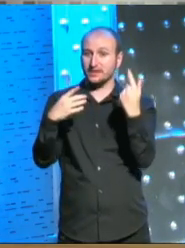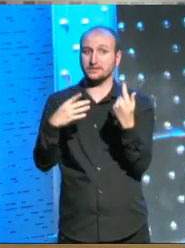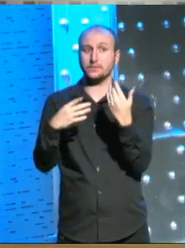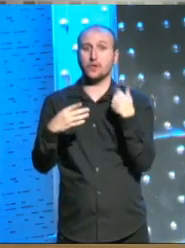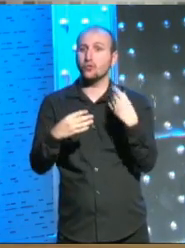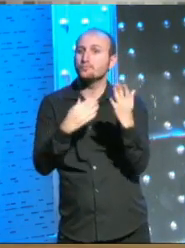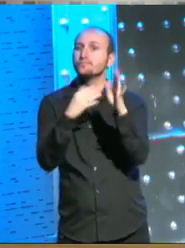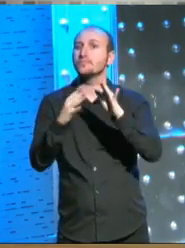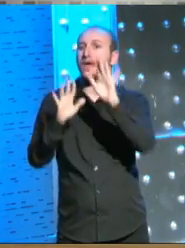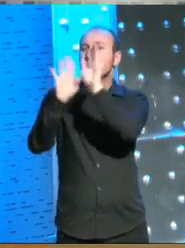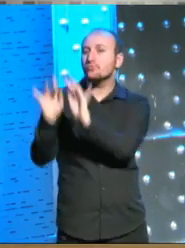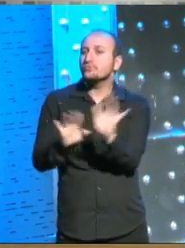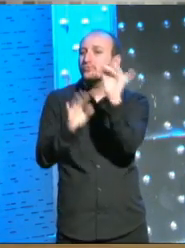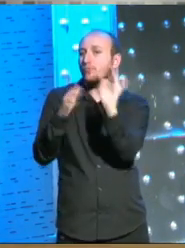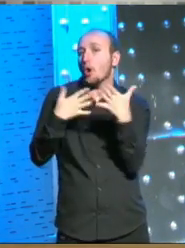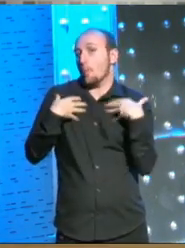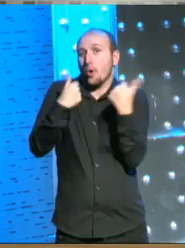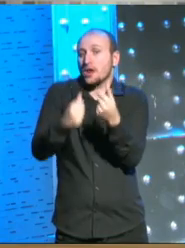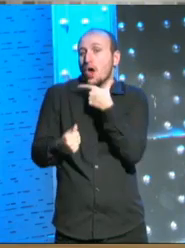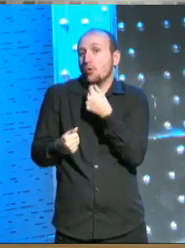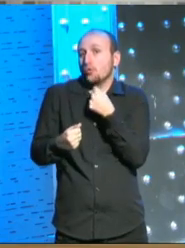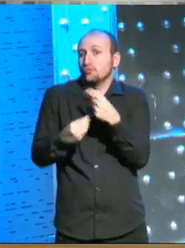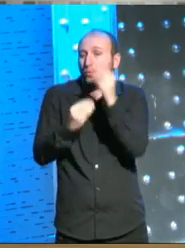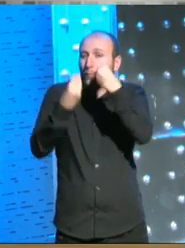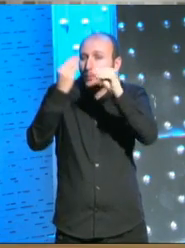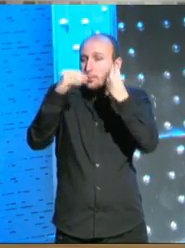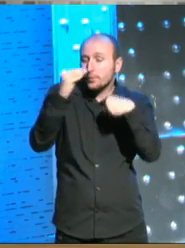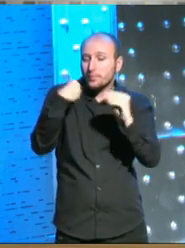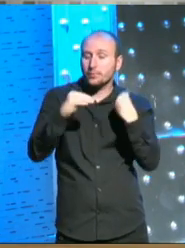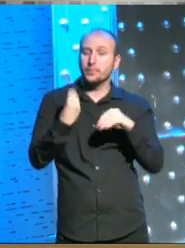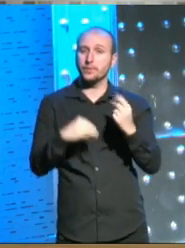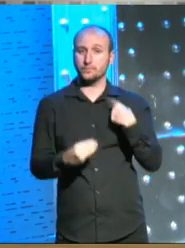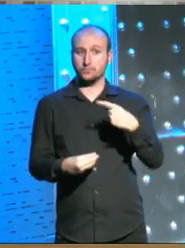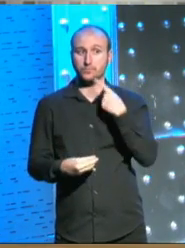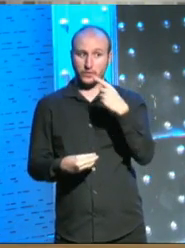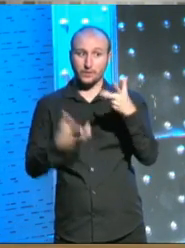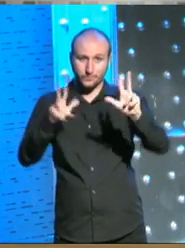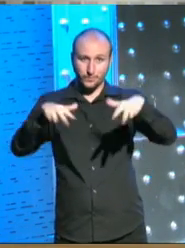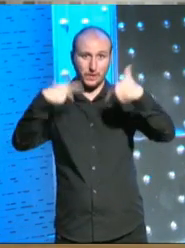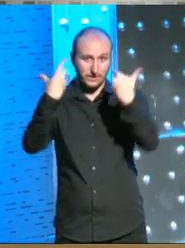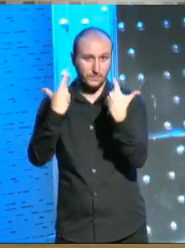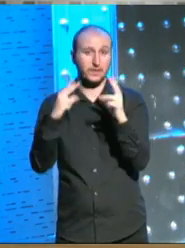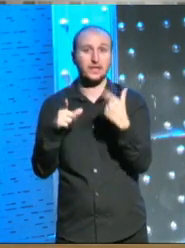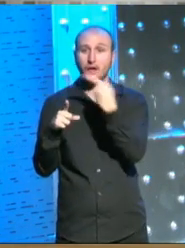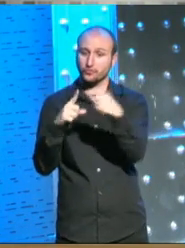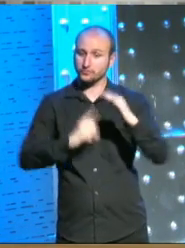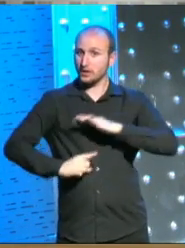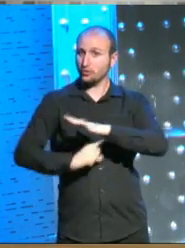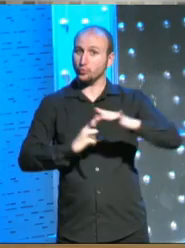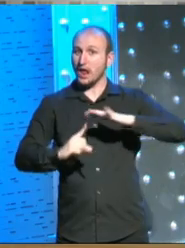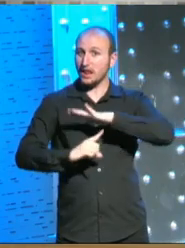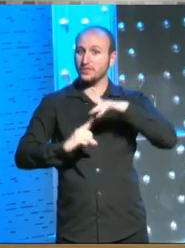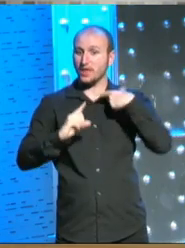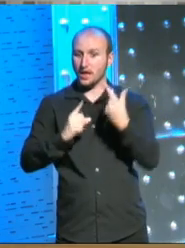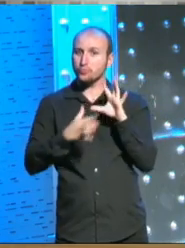puedo manipular la imagen. Lo que ocurre, déjenme que les diga, que muchas cosas están ya en la naturaleza. En la